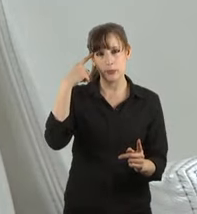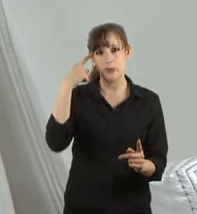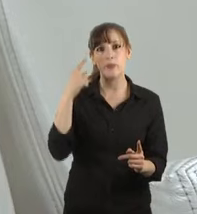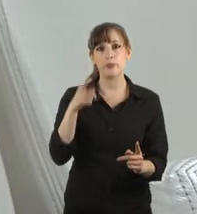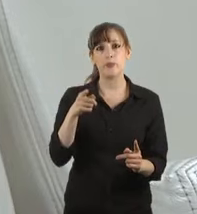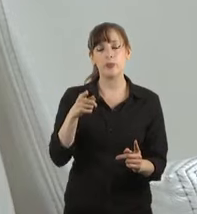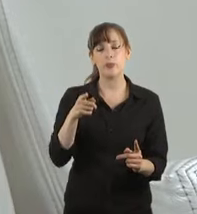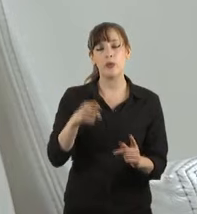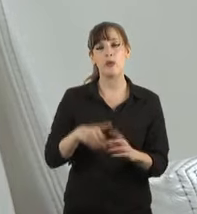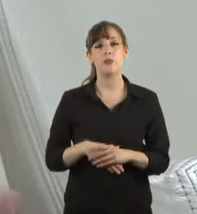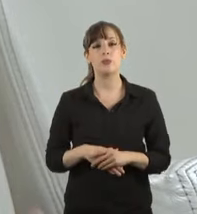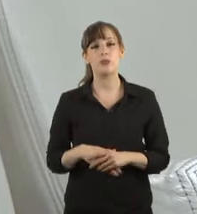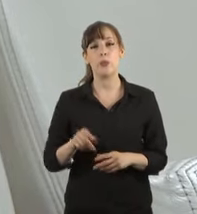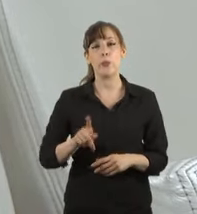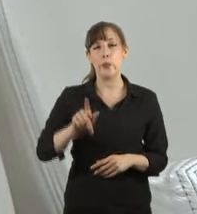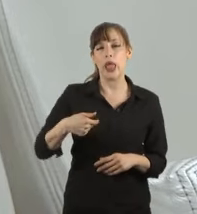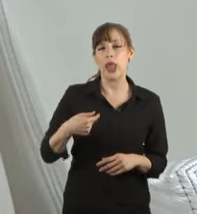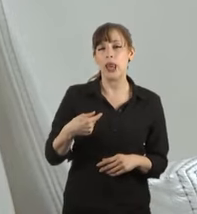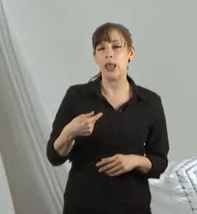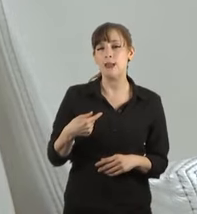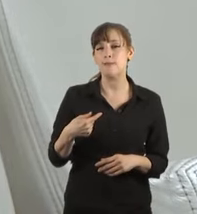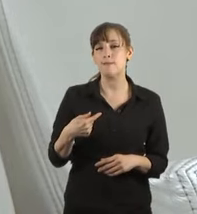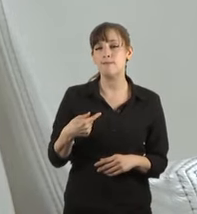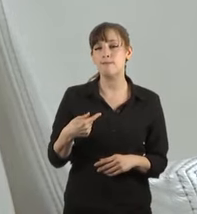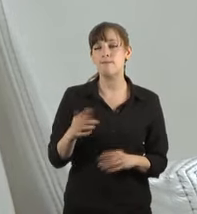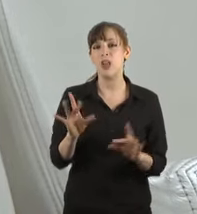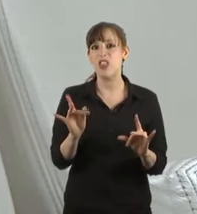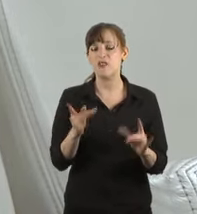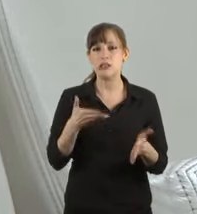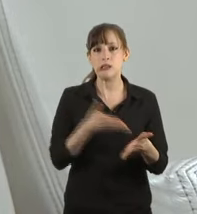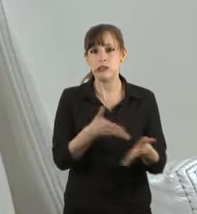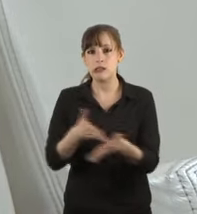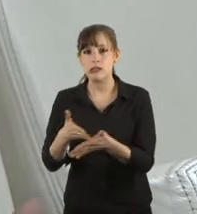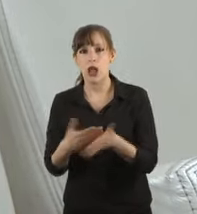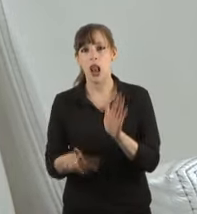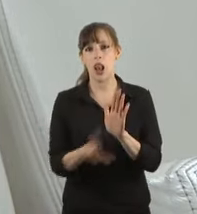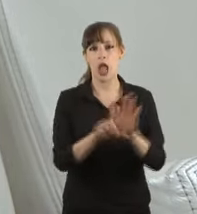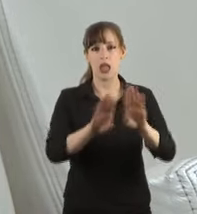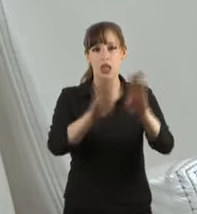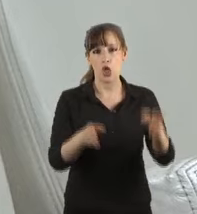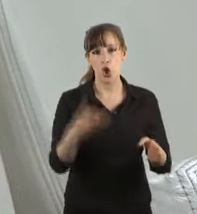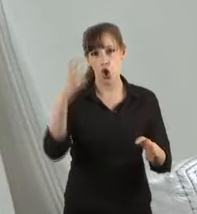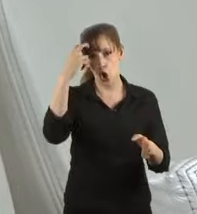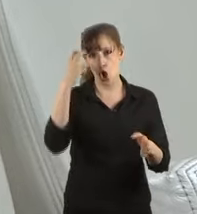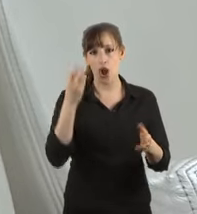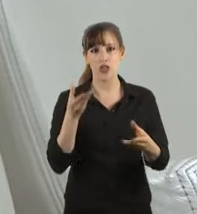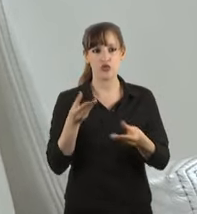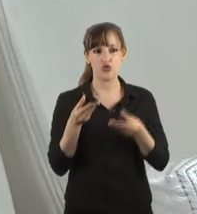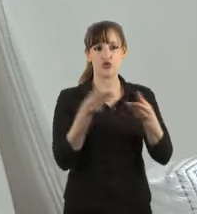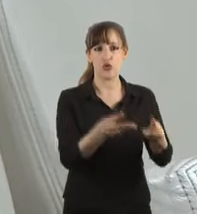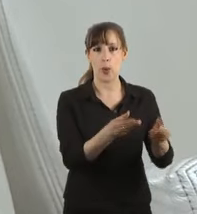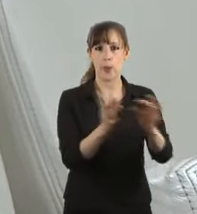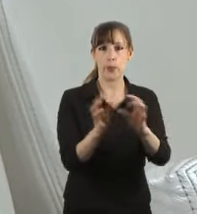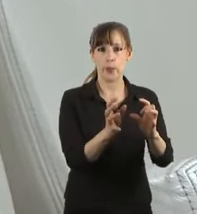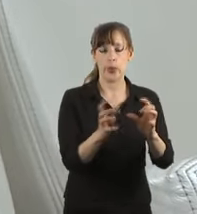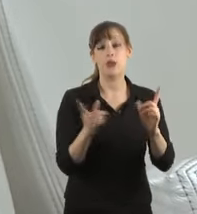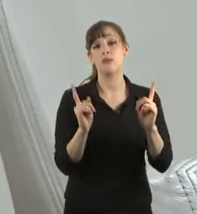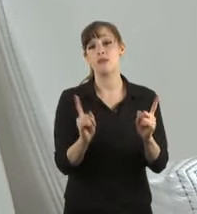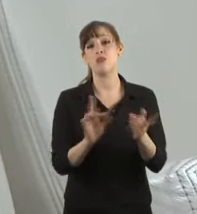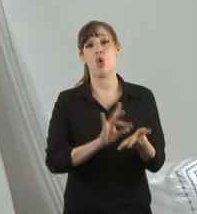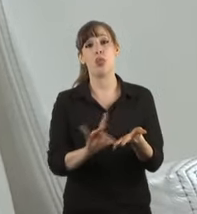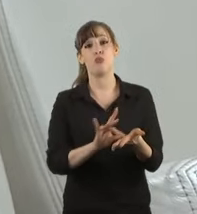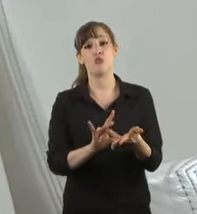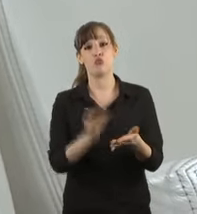ridez y que puede complicar el tratamiento de la ley en el congreso lo digo por expresiones como la del diputado Martín